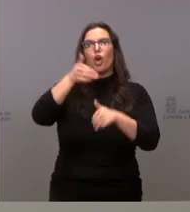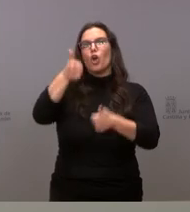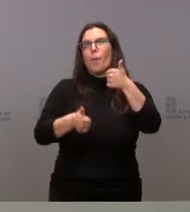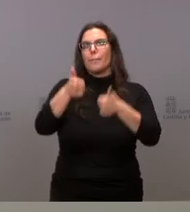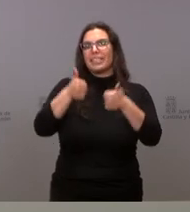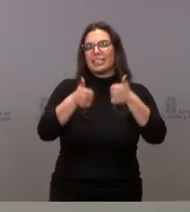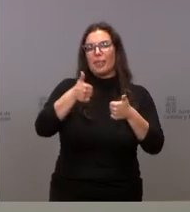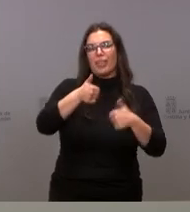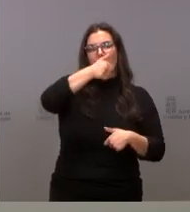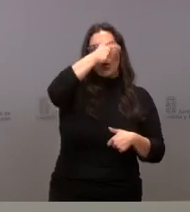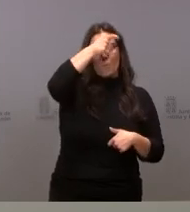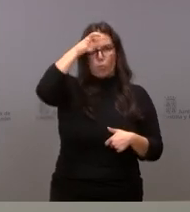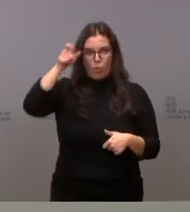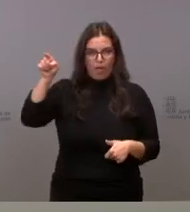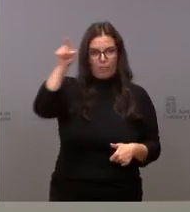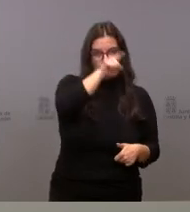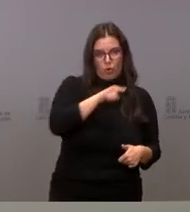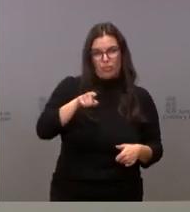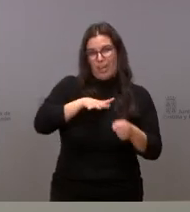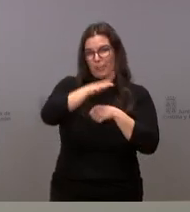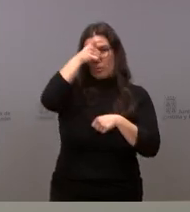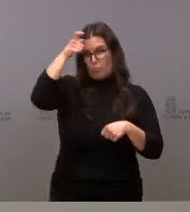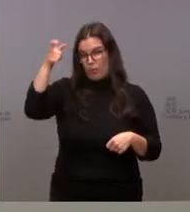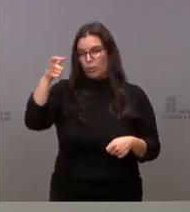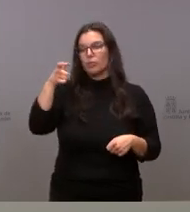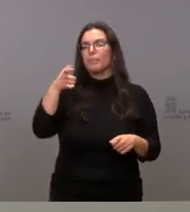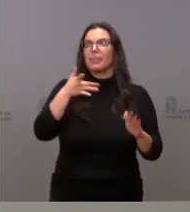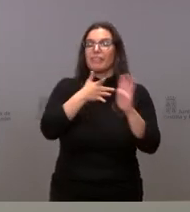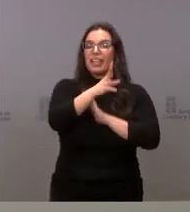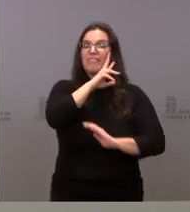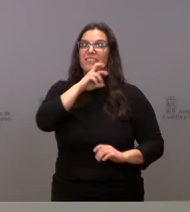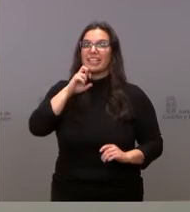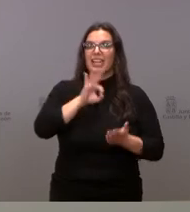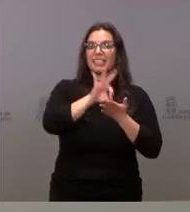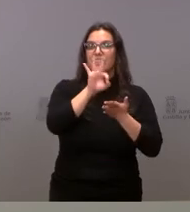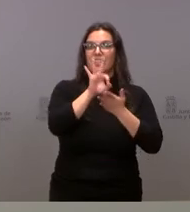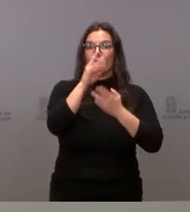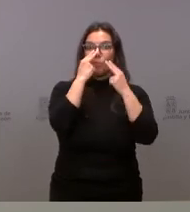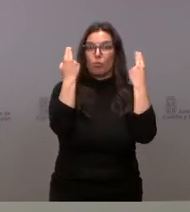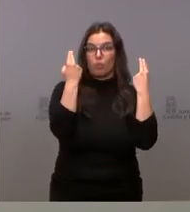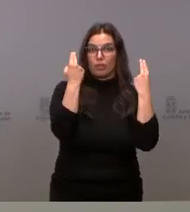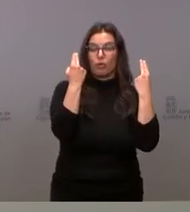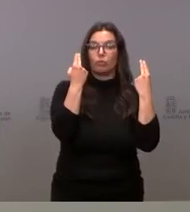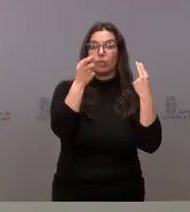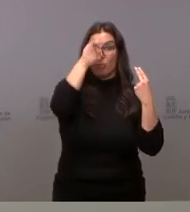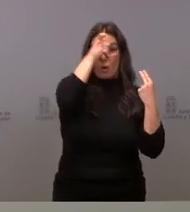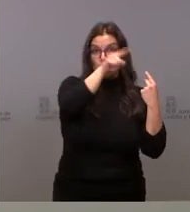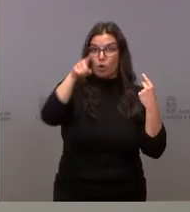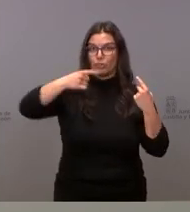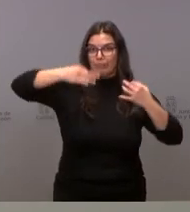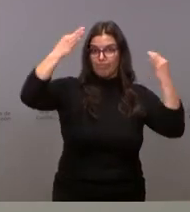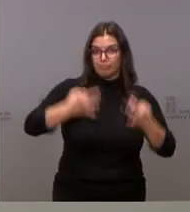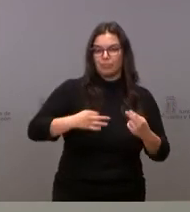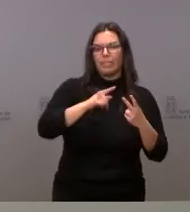medio rural en el cual no solamente no solamente se brindan los servicios públicos en el medio rural sino otra serie de aspectos